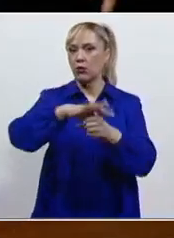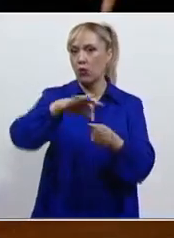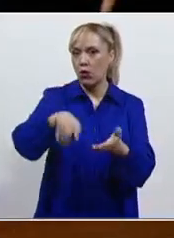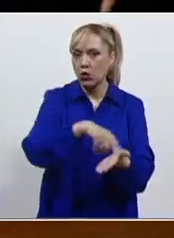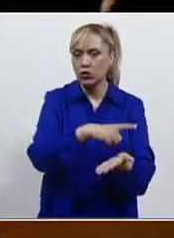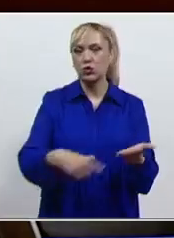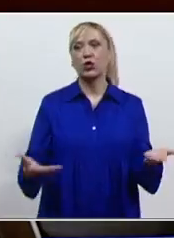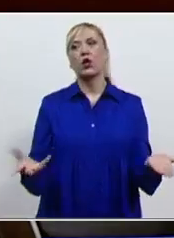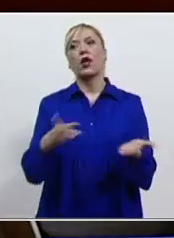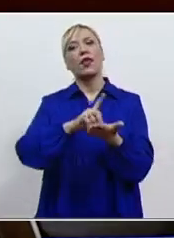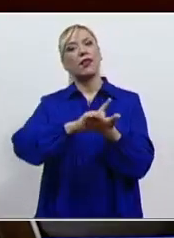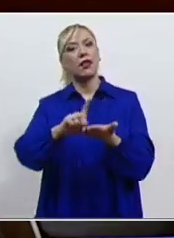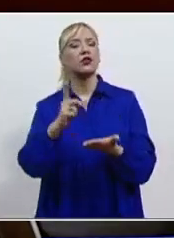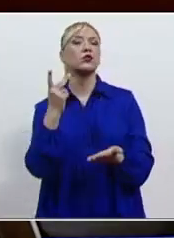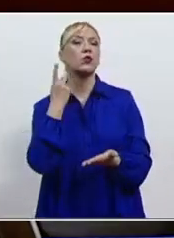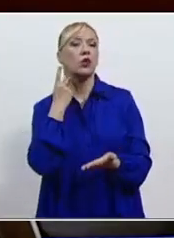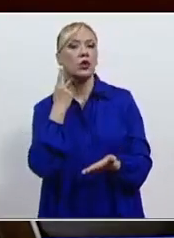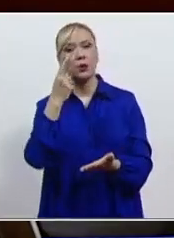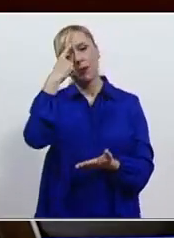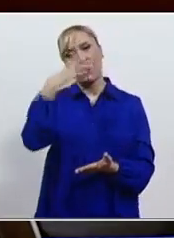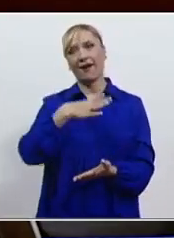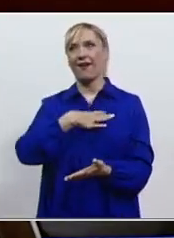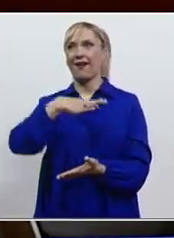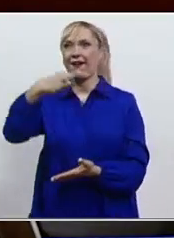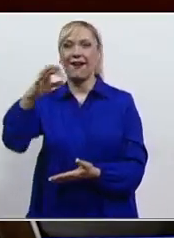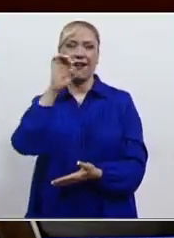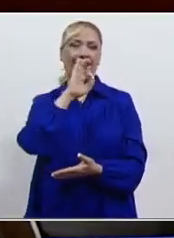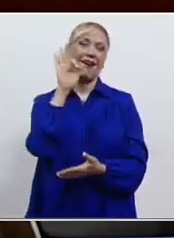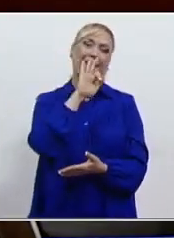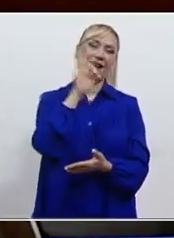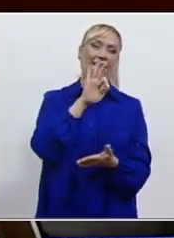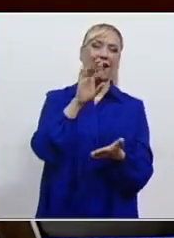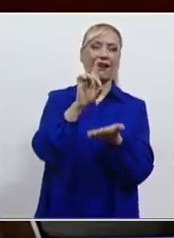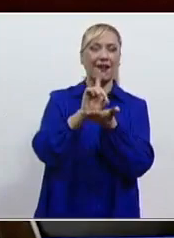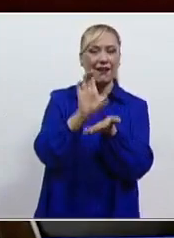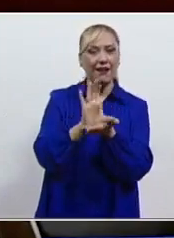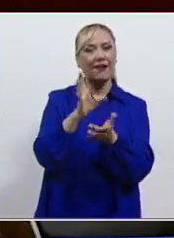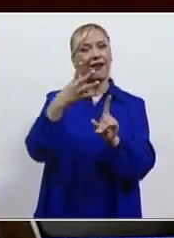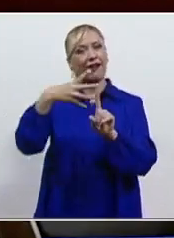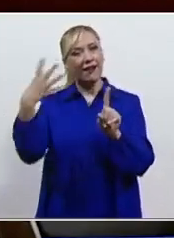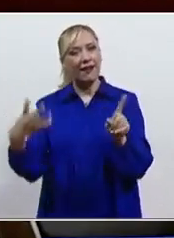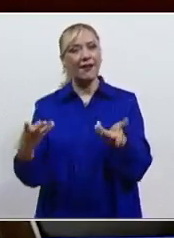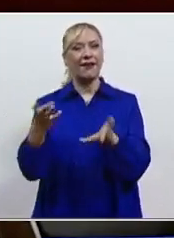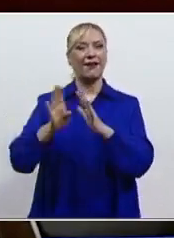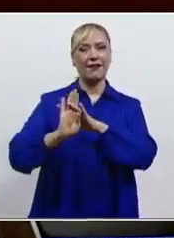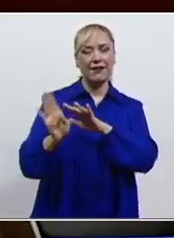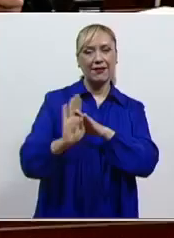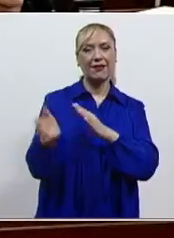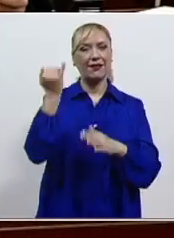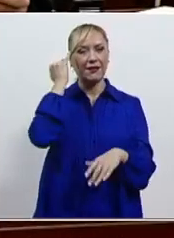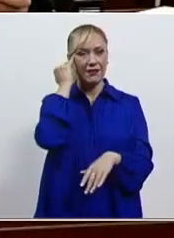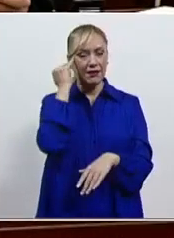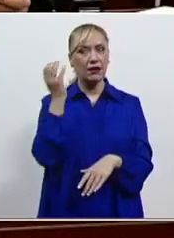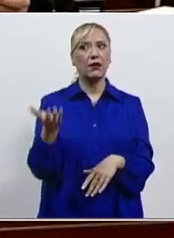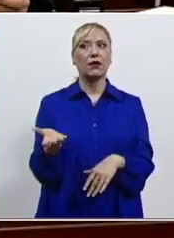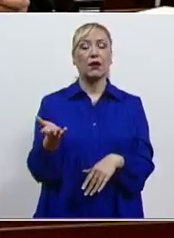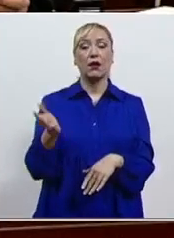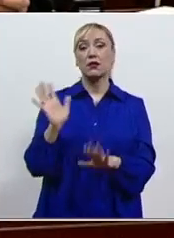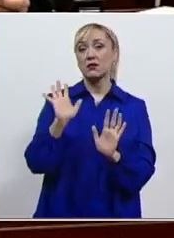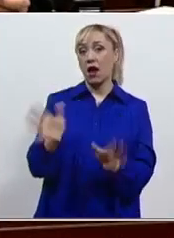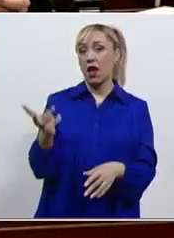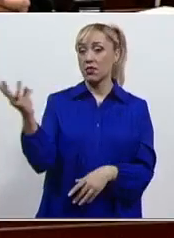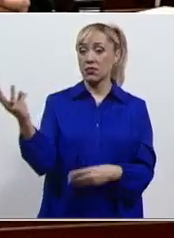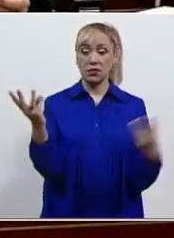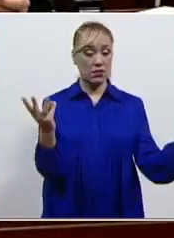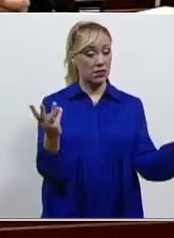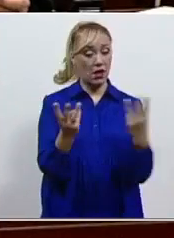políticos electorales, entre otros temas. Las personas nombradas por el Senado ocuparán las vacantes de